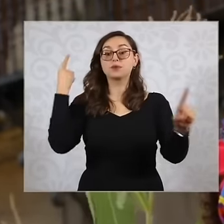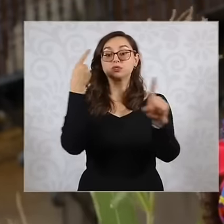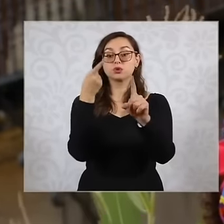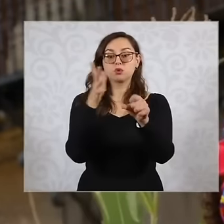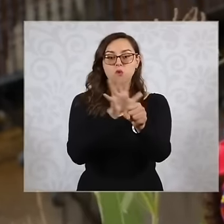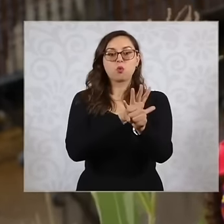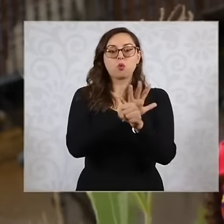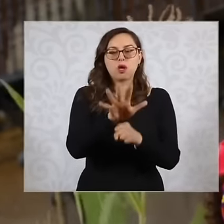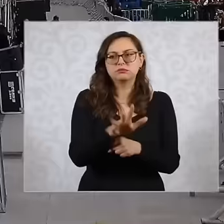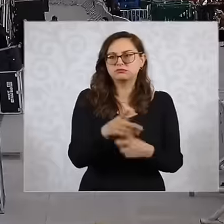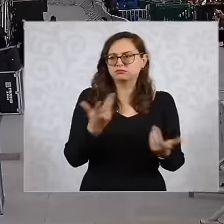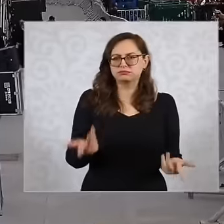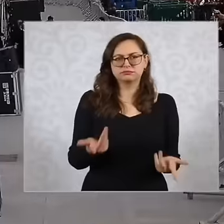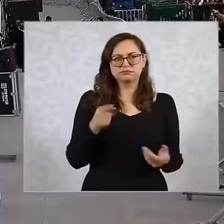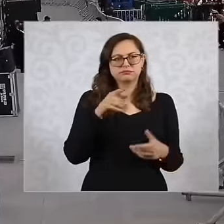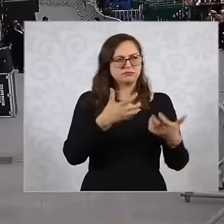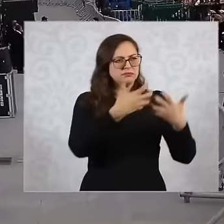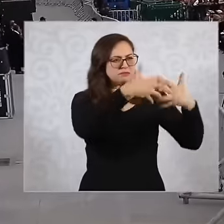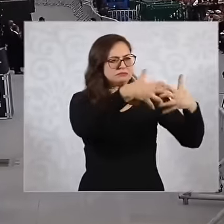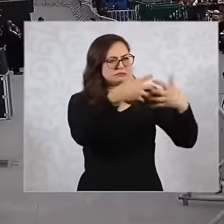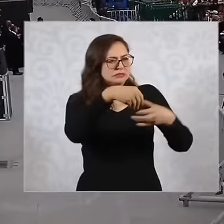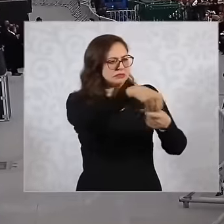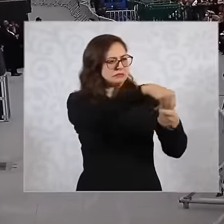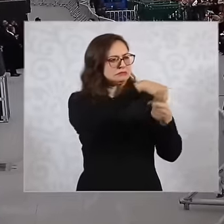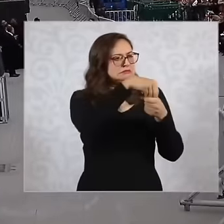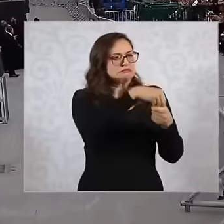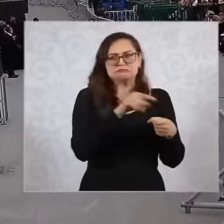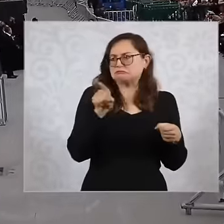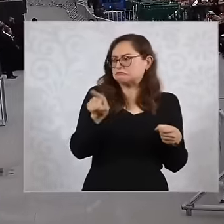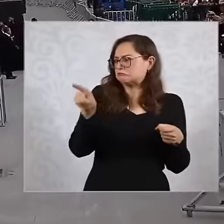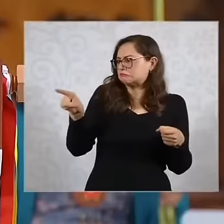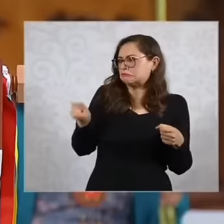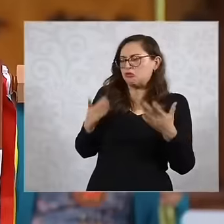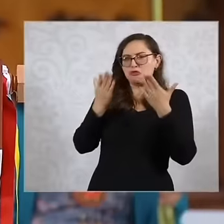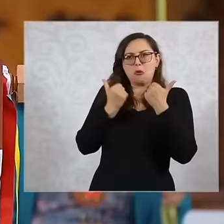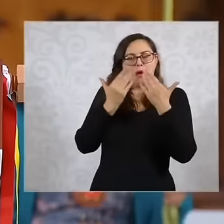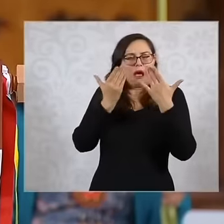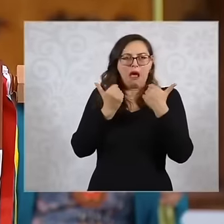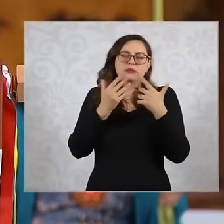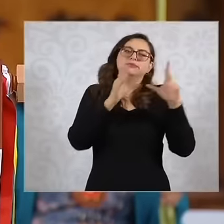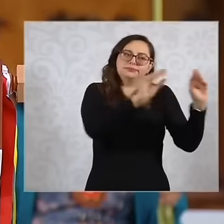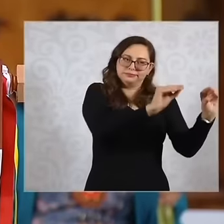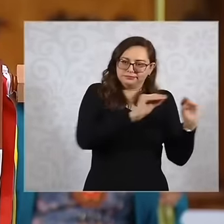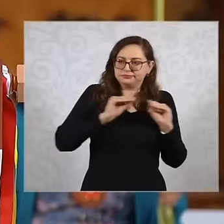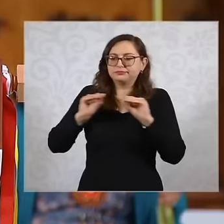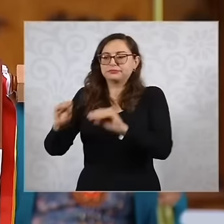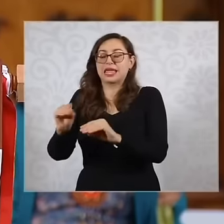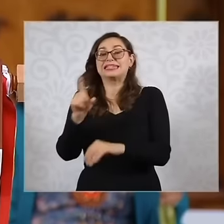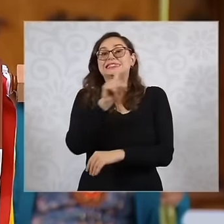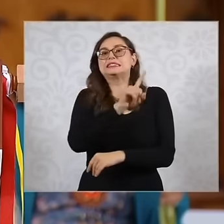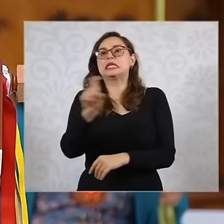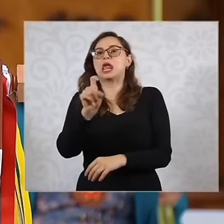de bienestar y 100 nuevos parques industriales en todo el país.